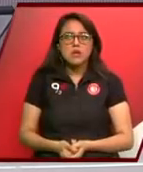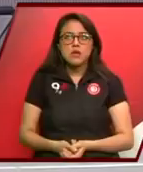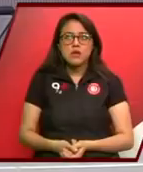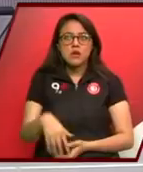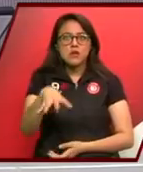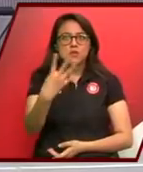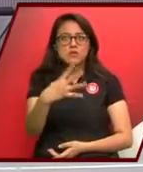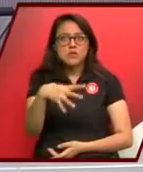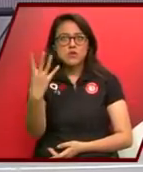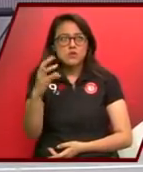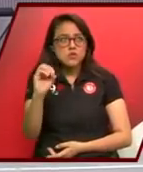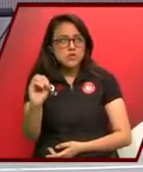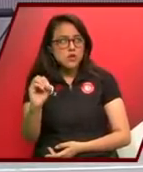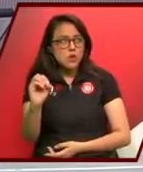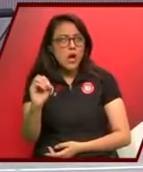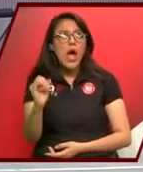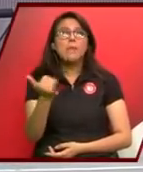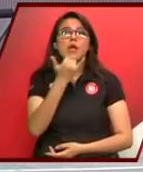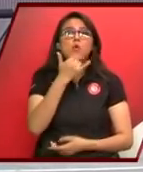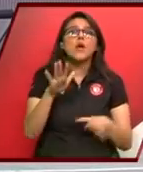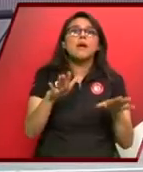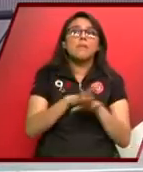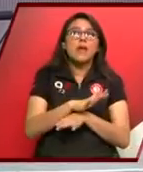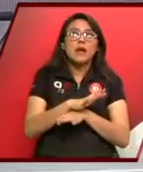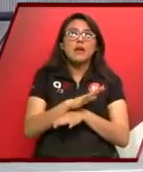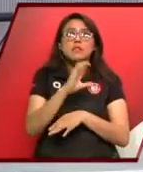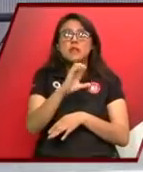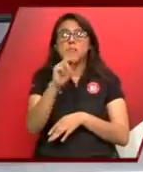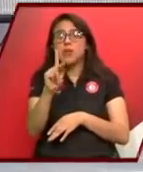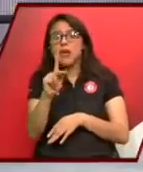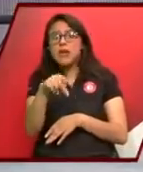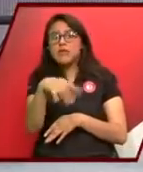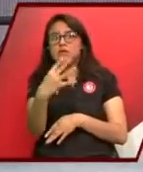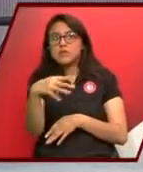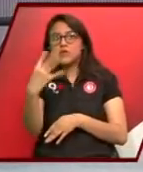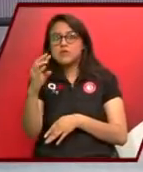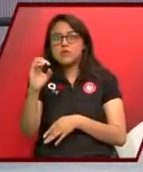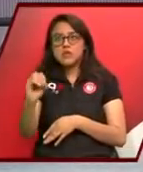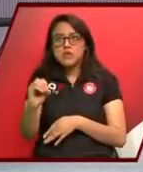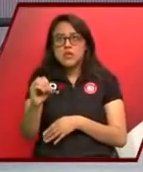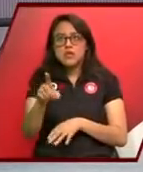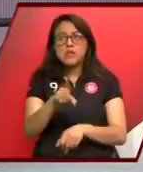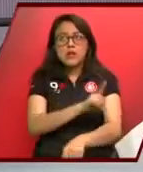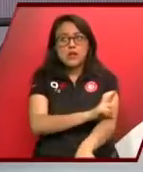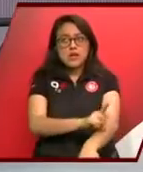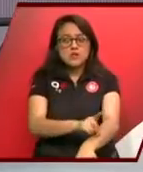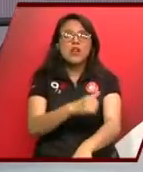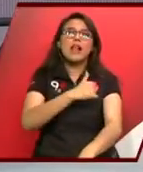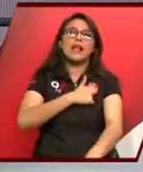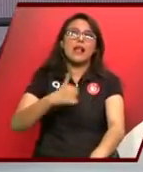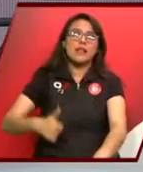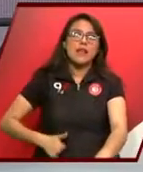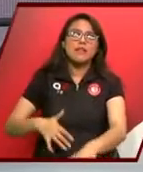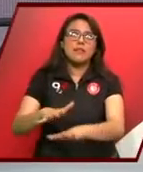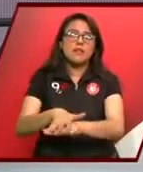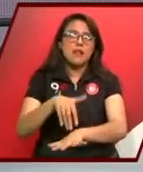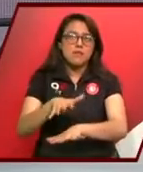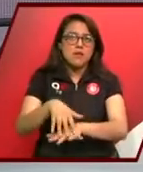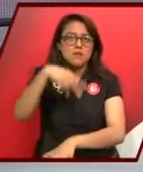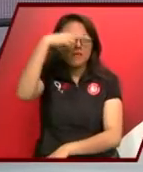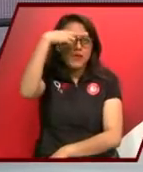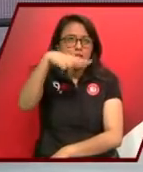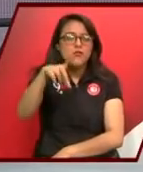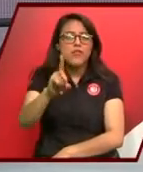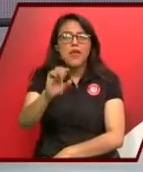14140, ¿lo acaban de cambiar? Sí. 14140, ¿lo acaban de cambiar? Delegación Tlalpan, Alcaldía Tlalpan, México, Distrito